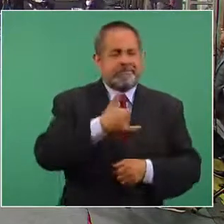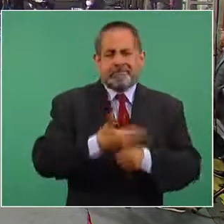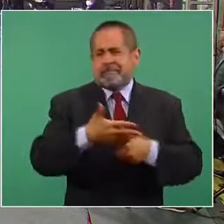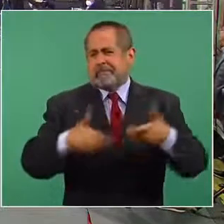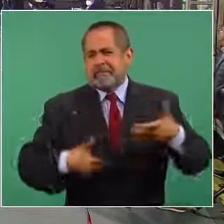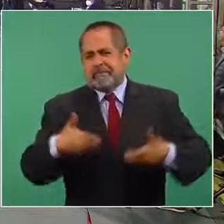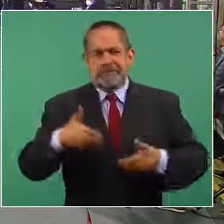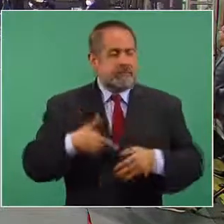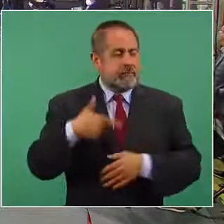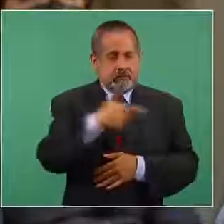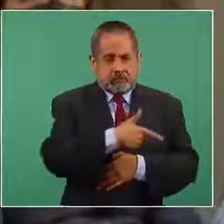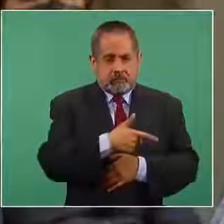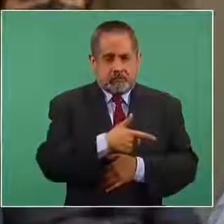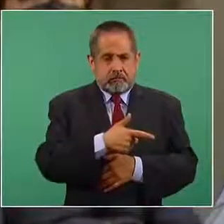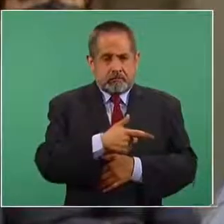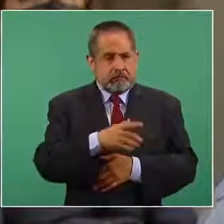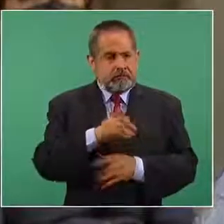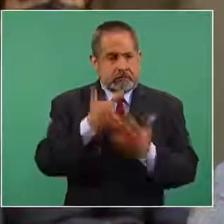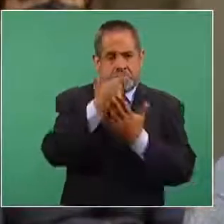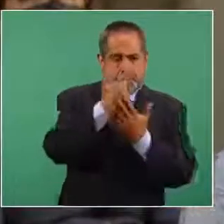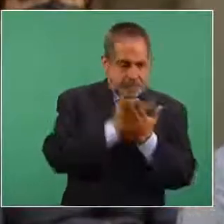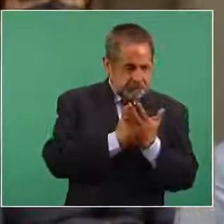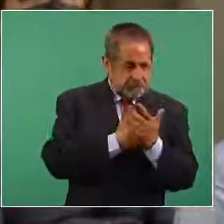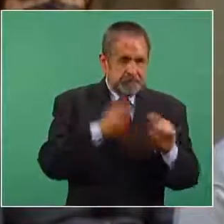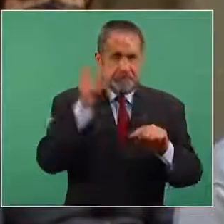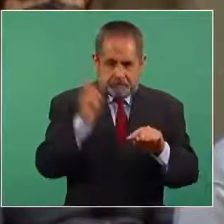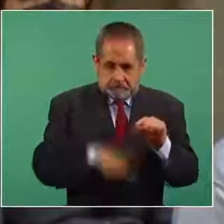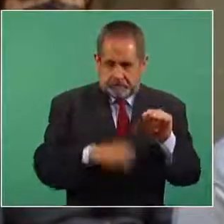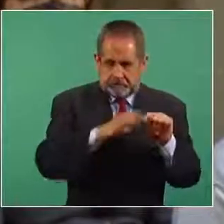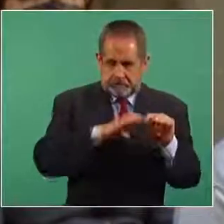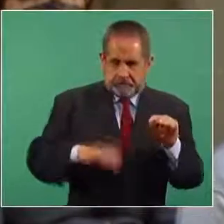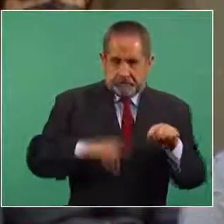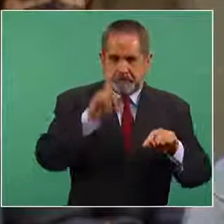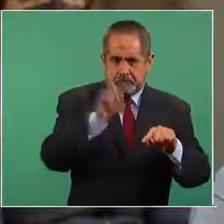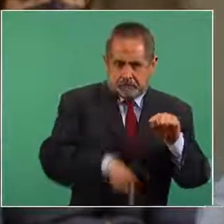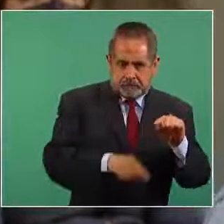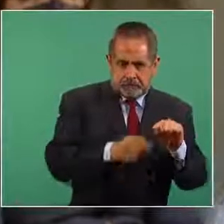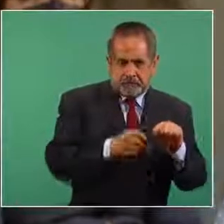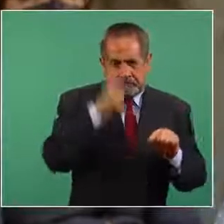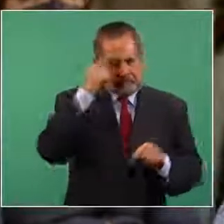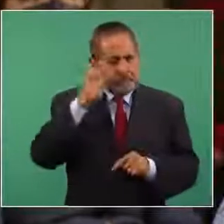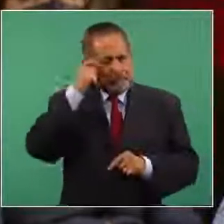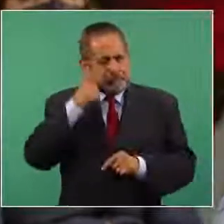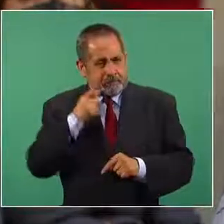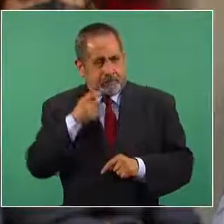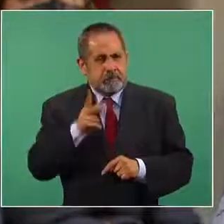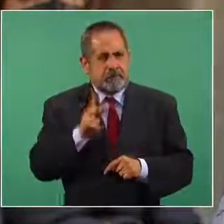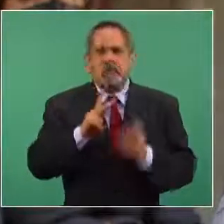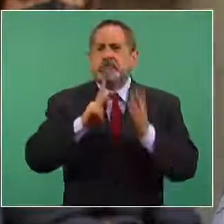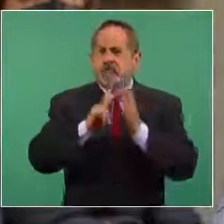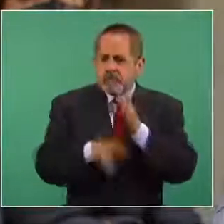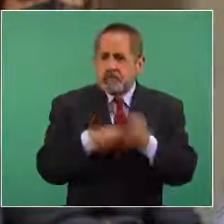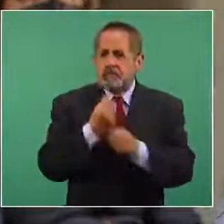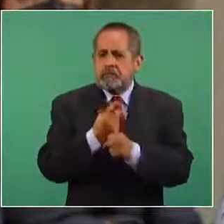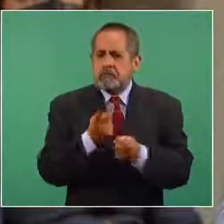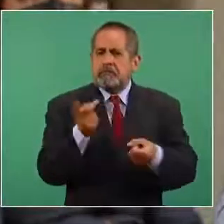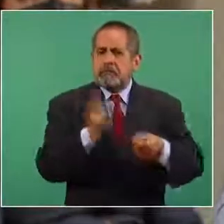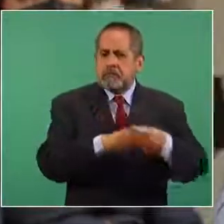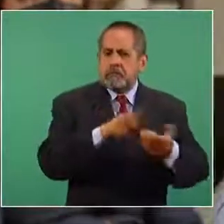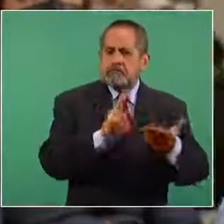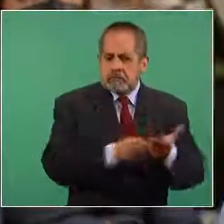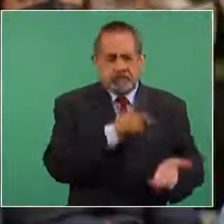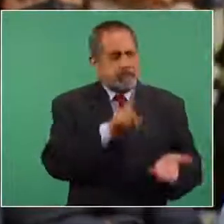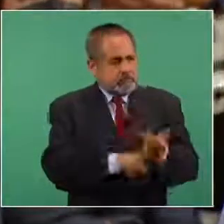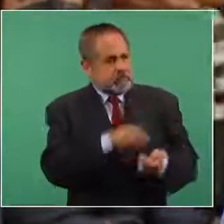que él fue retirado, sí, de la lista para ser candidato al gobierno de Guerrero, sin embargo, nuevamente se inscribe. Esto,